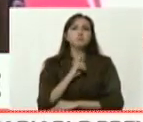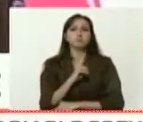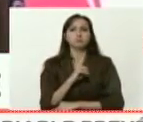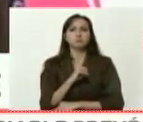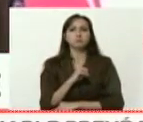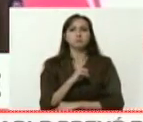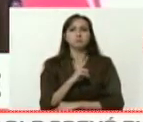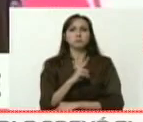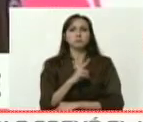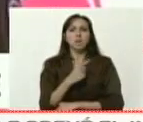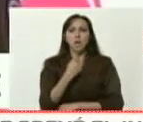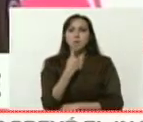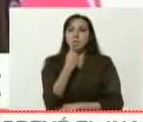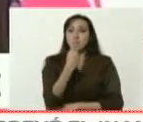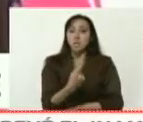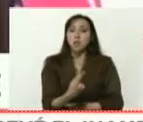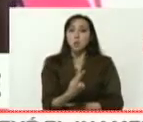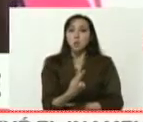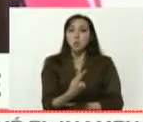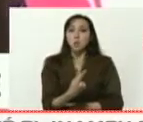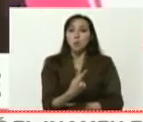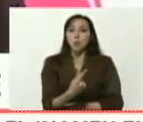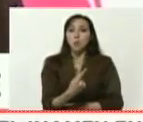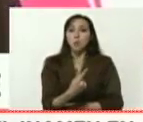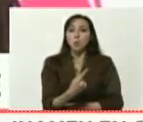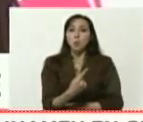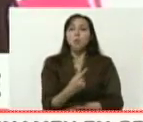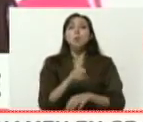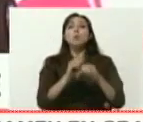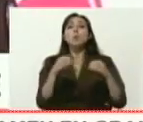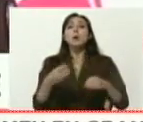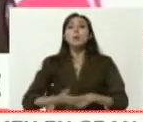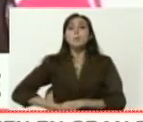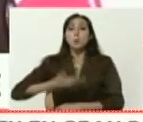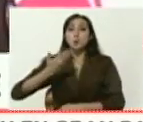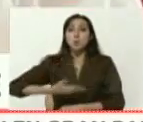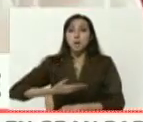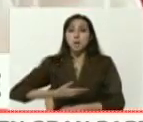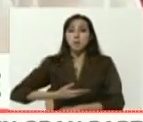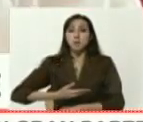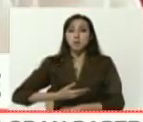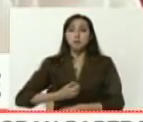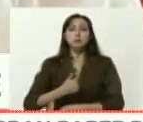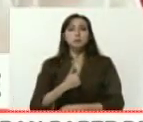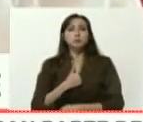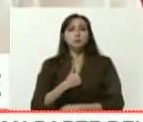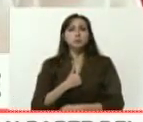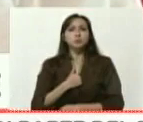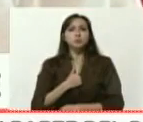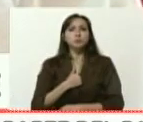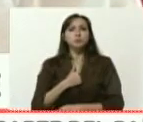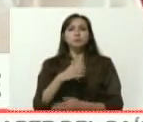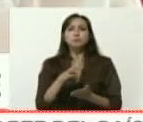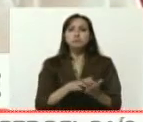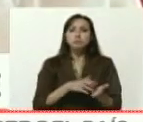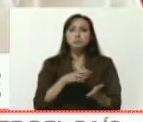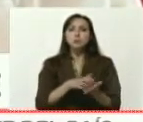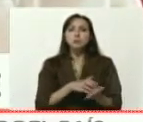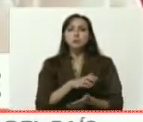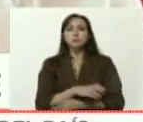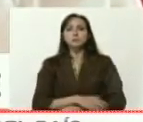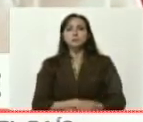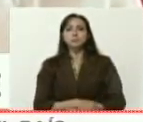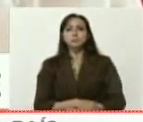donde pronunció una frase lapidaria: he arado en el mar. Y fíjense